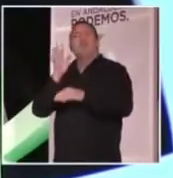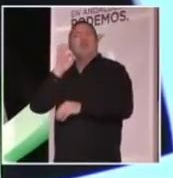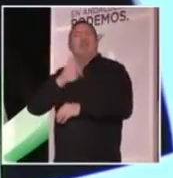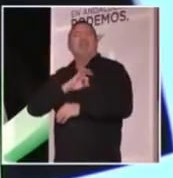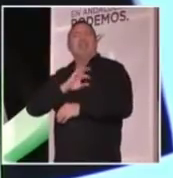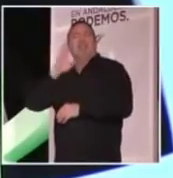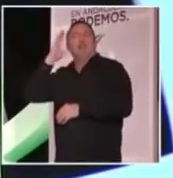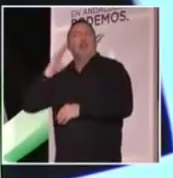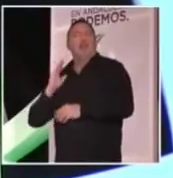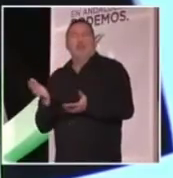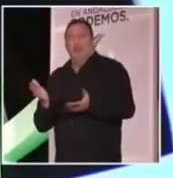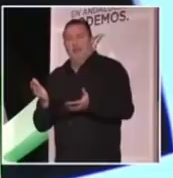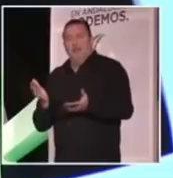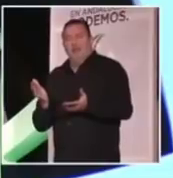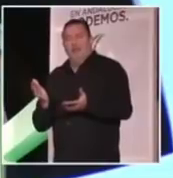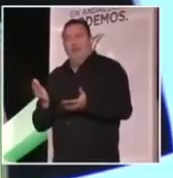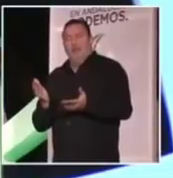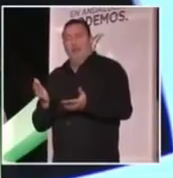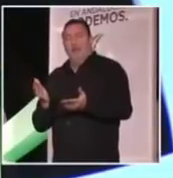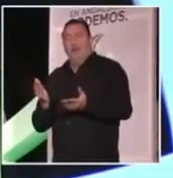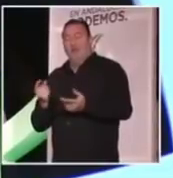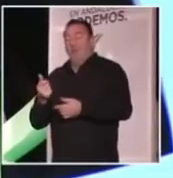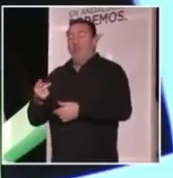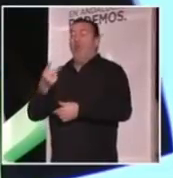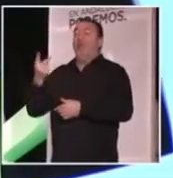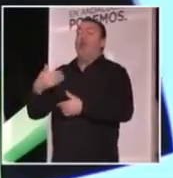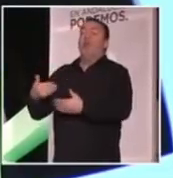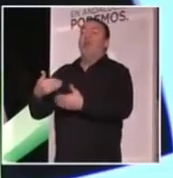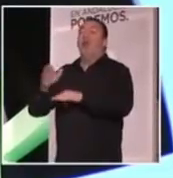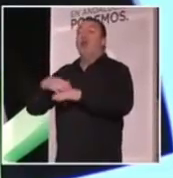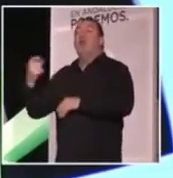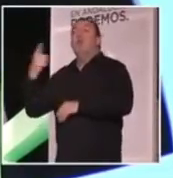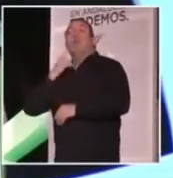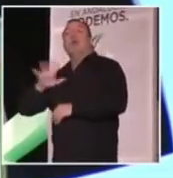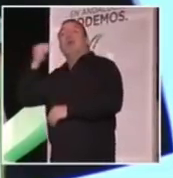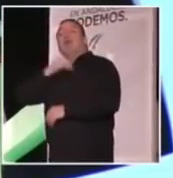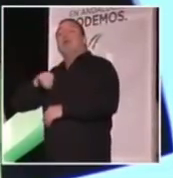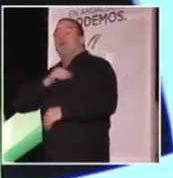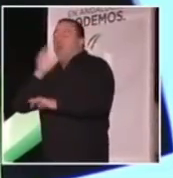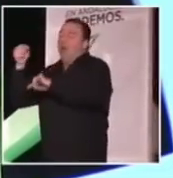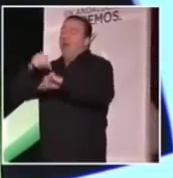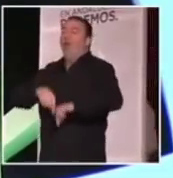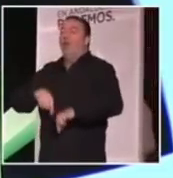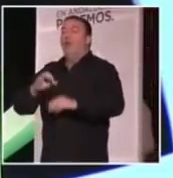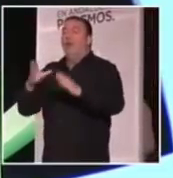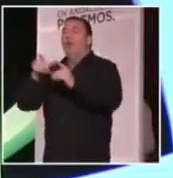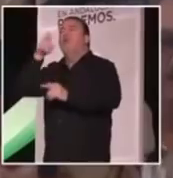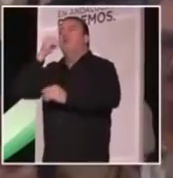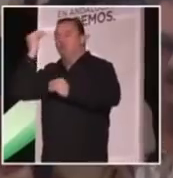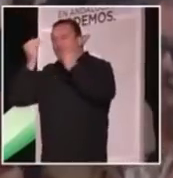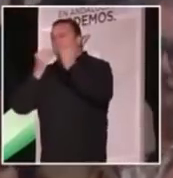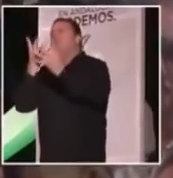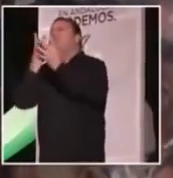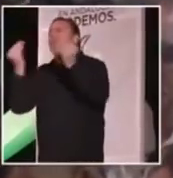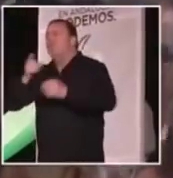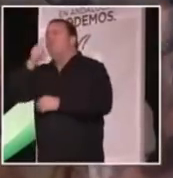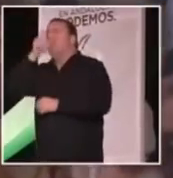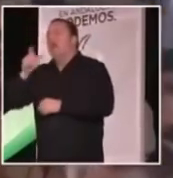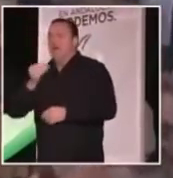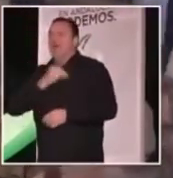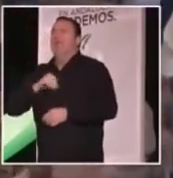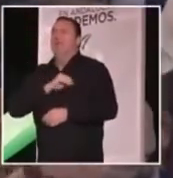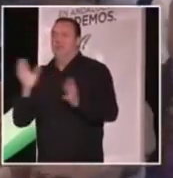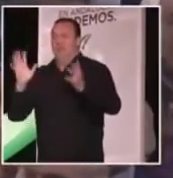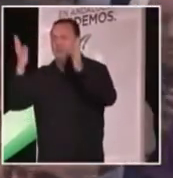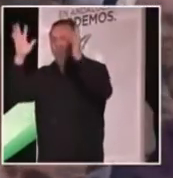Díaz? El segundo plato, después de perder las primarias en el PSOE, creo que esto se lo está preguntando mucha gente en este país.